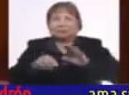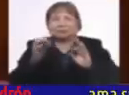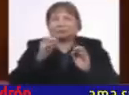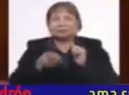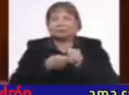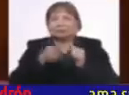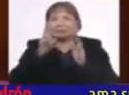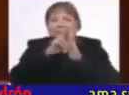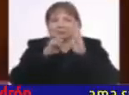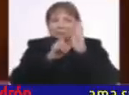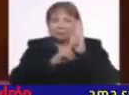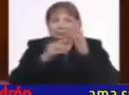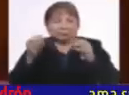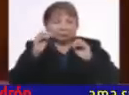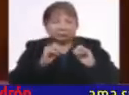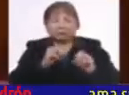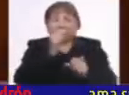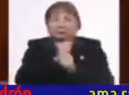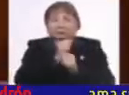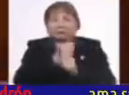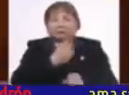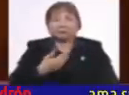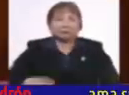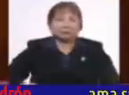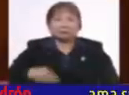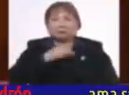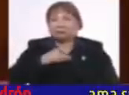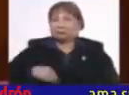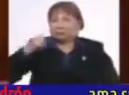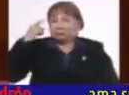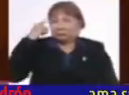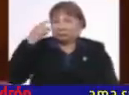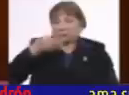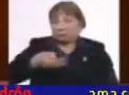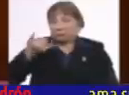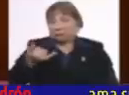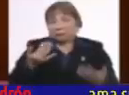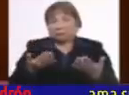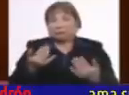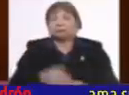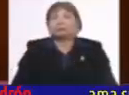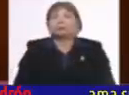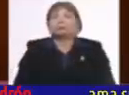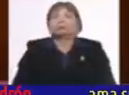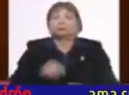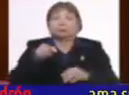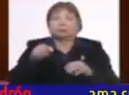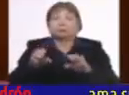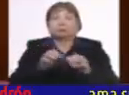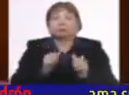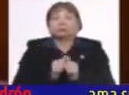los requisitos para ocupar distintas carteras ministeriales cree usted ahora que en esta gestión